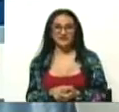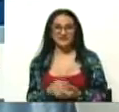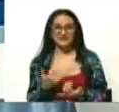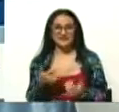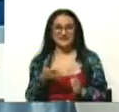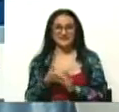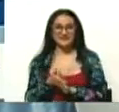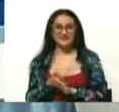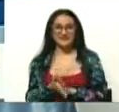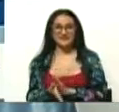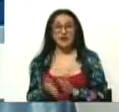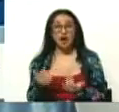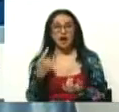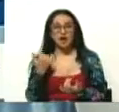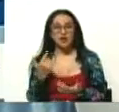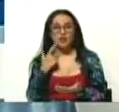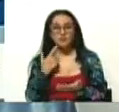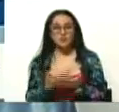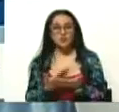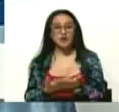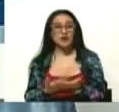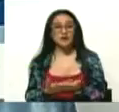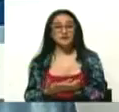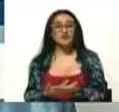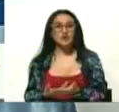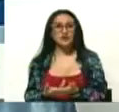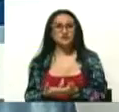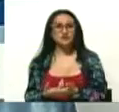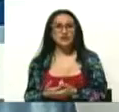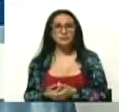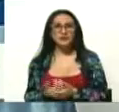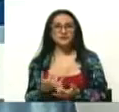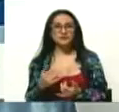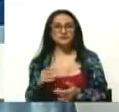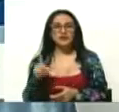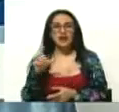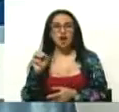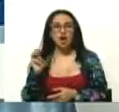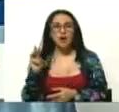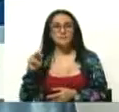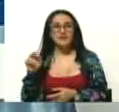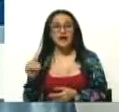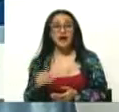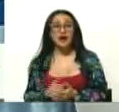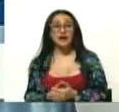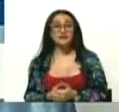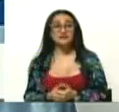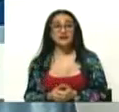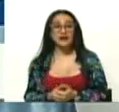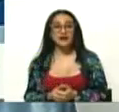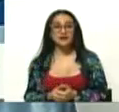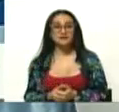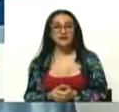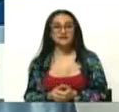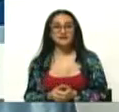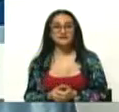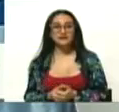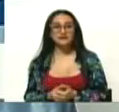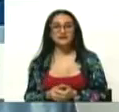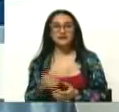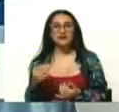estamos elaborando una propuesta de reforma de la LOPNA, que está centrada